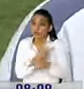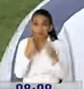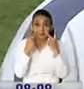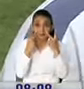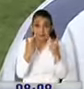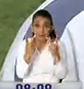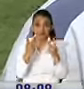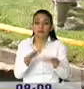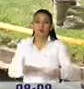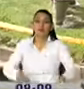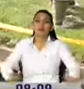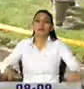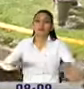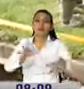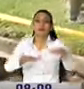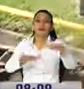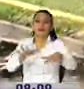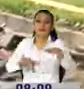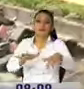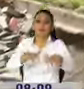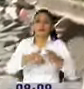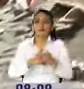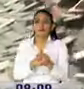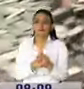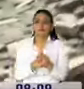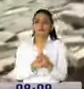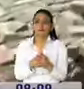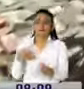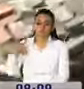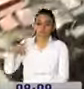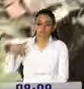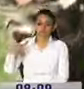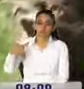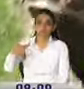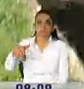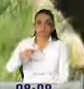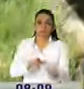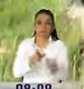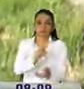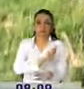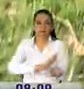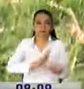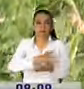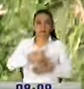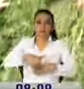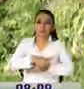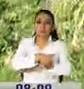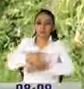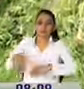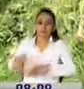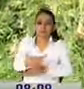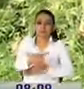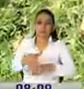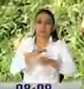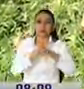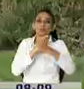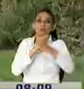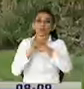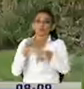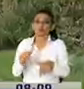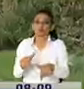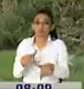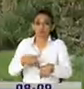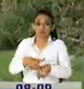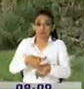expliqué, eso es un relleno. El paso peatonal es la conexión directa de los moradores con las vías principales y líneas de buses, por